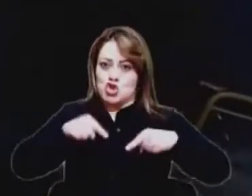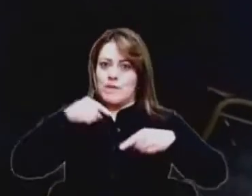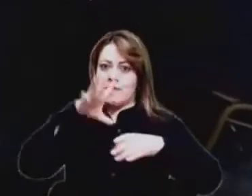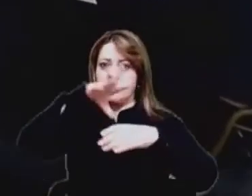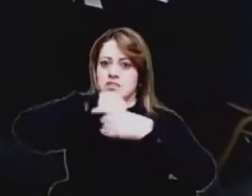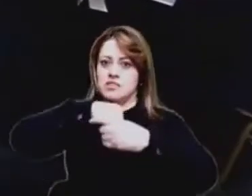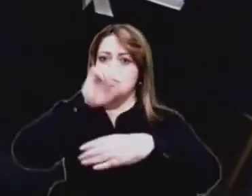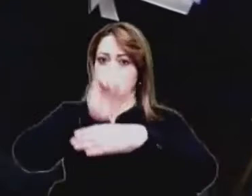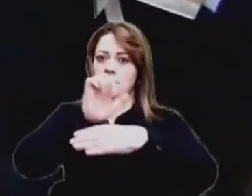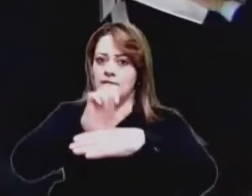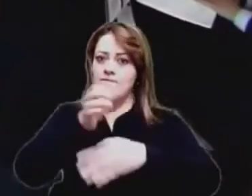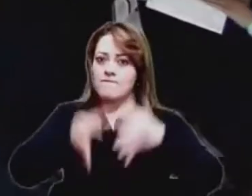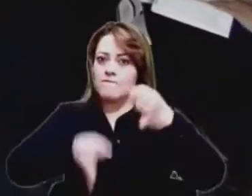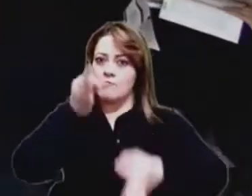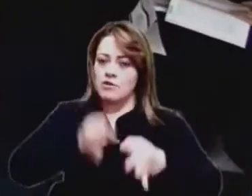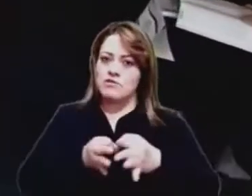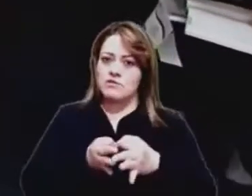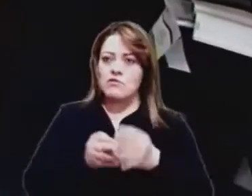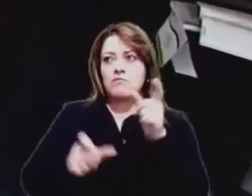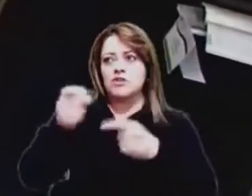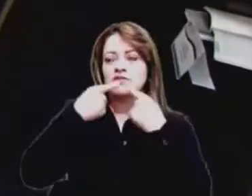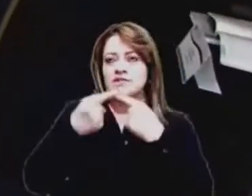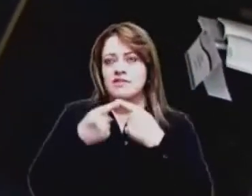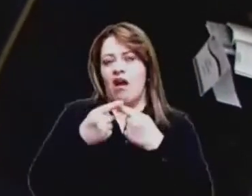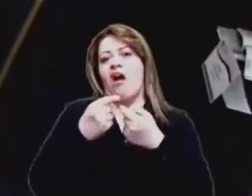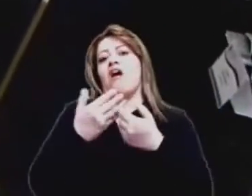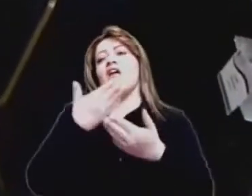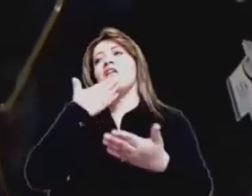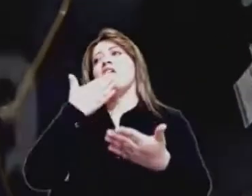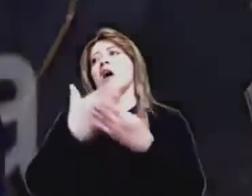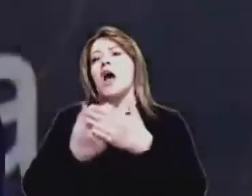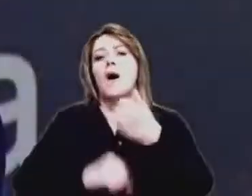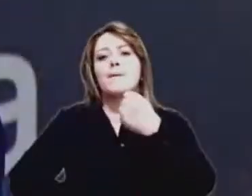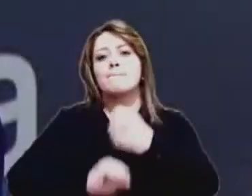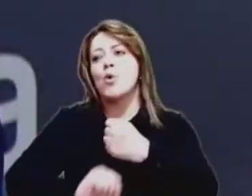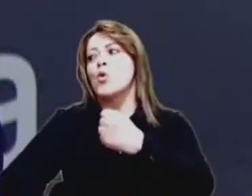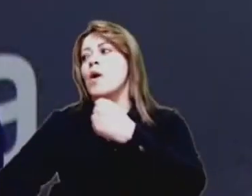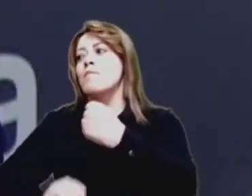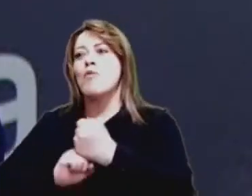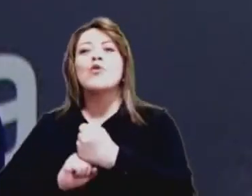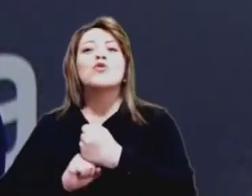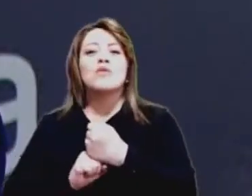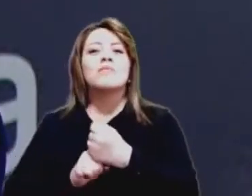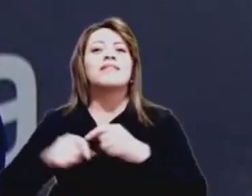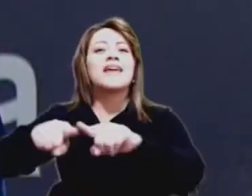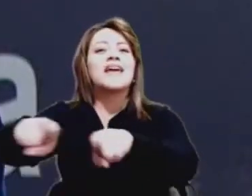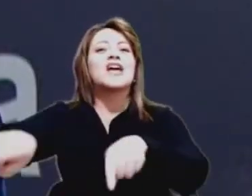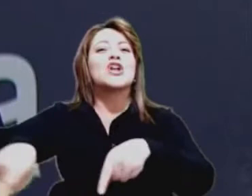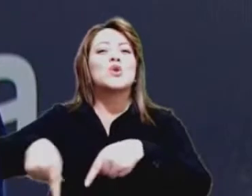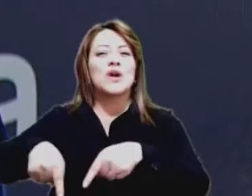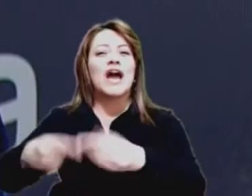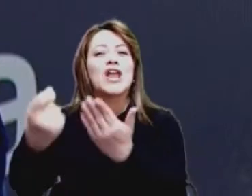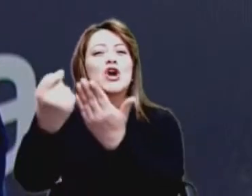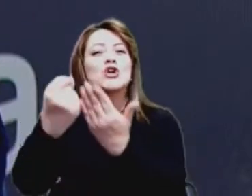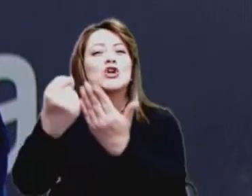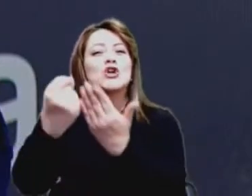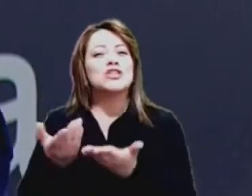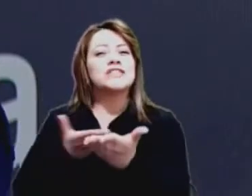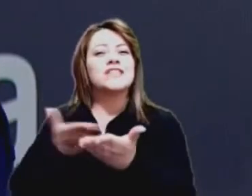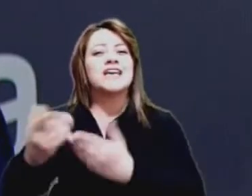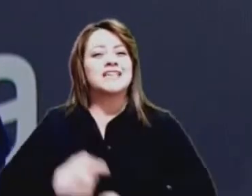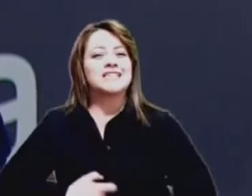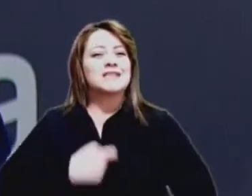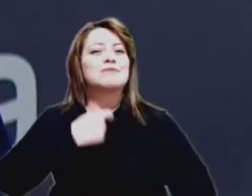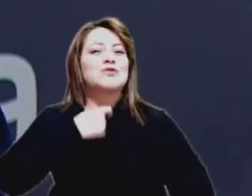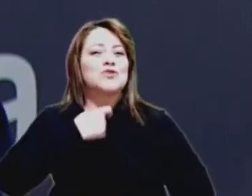agradecen mucho digamos ese apoyo y esa colaboración que le puedan la sala de consulta y servicio civil a los